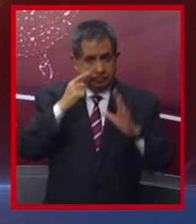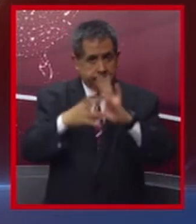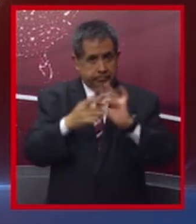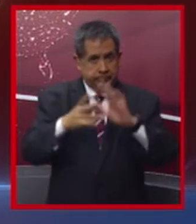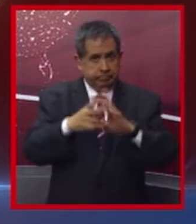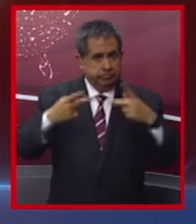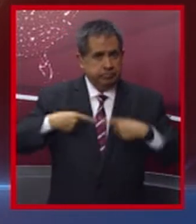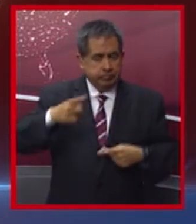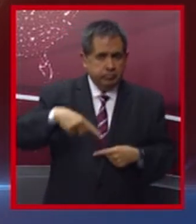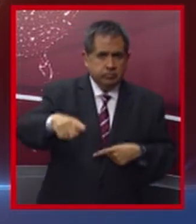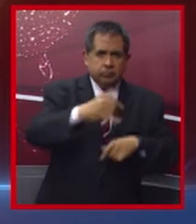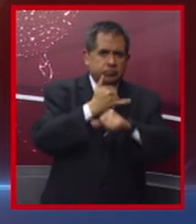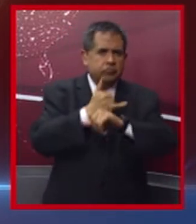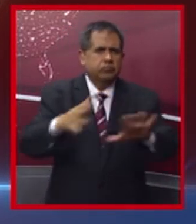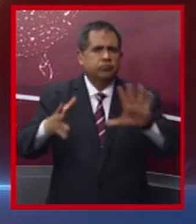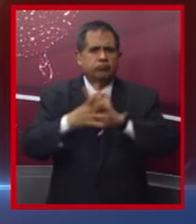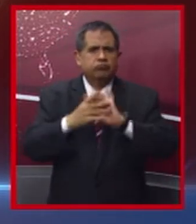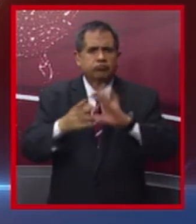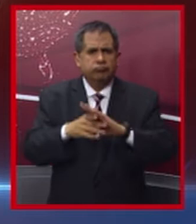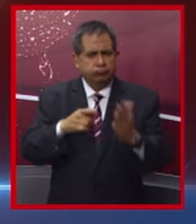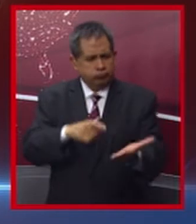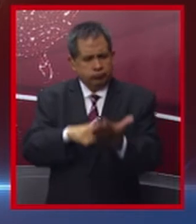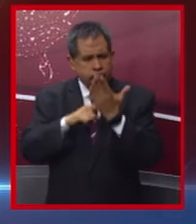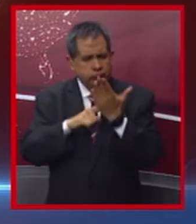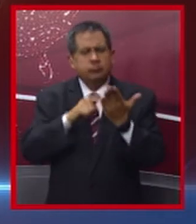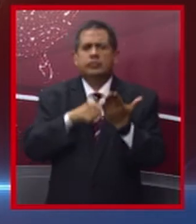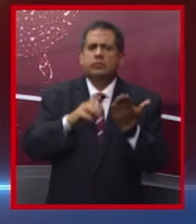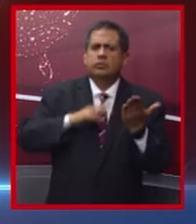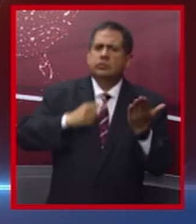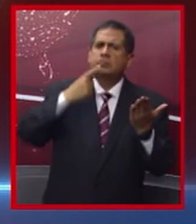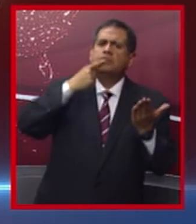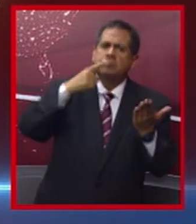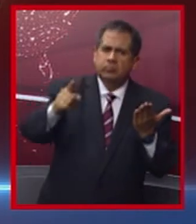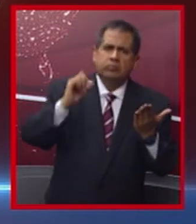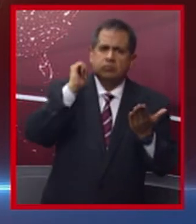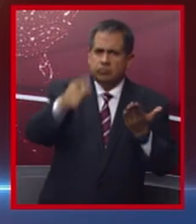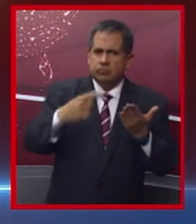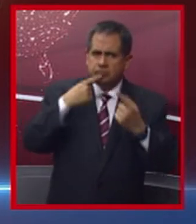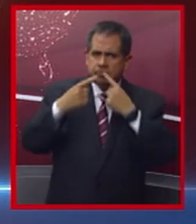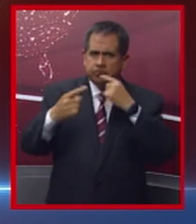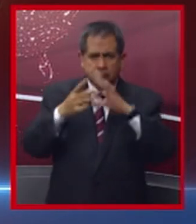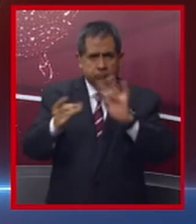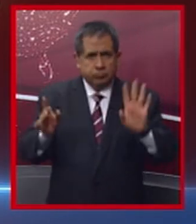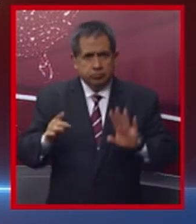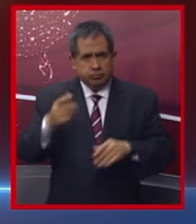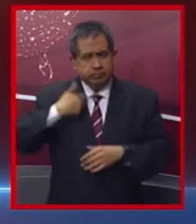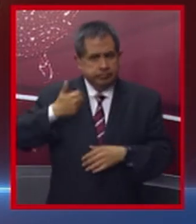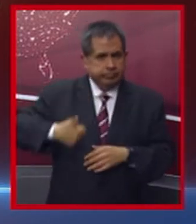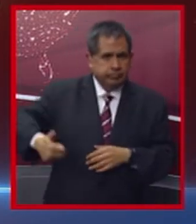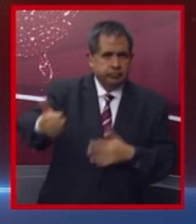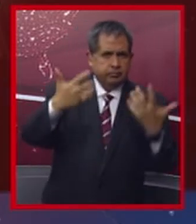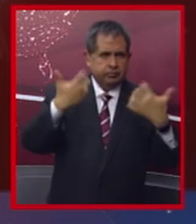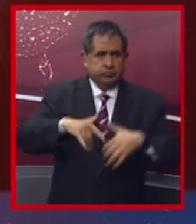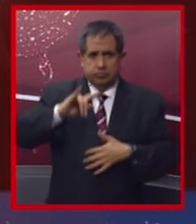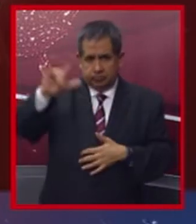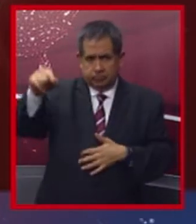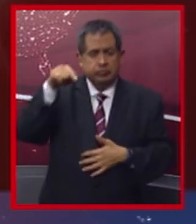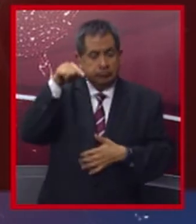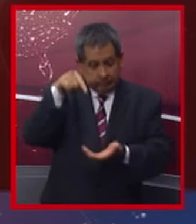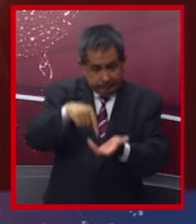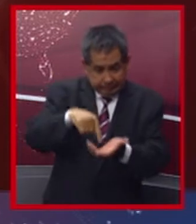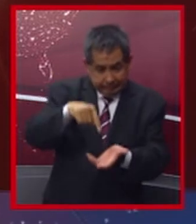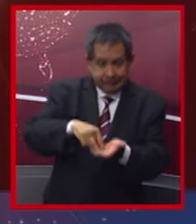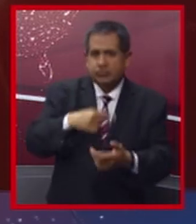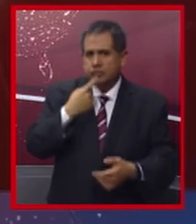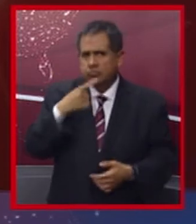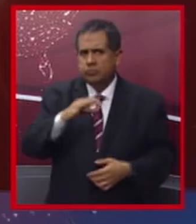los consumidores toda la información relativa para la prestación de quejas o denuncias en cada una de las terminales en donde operen.